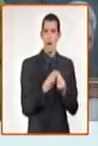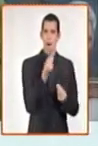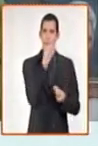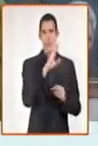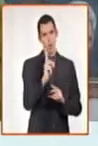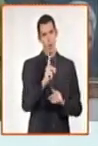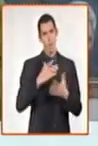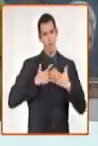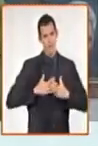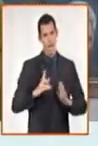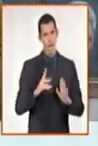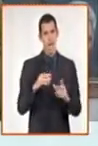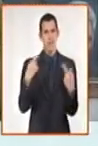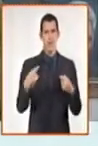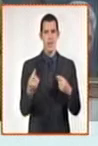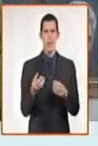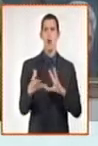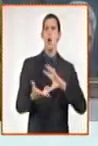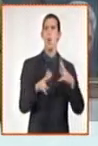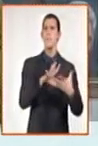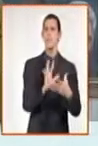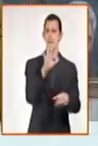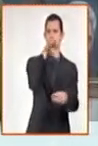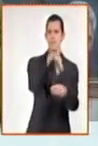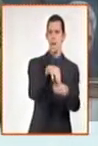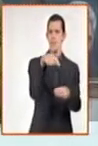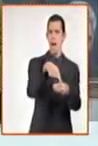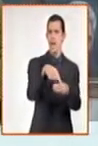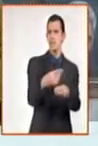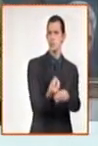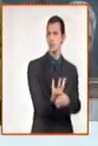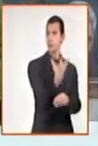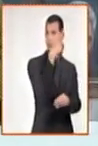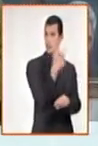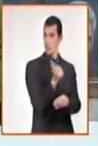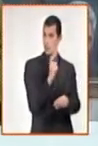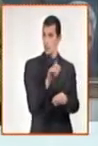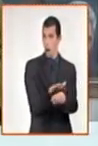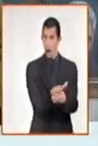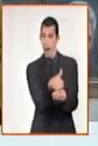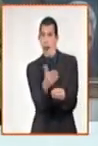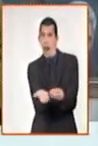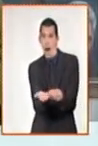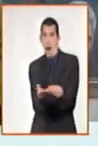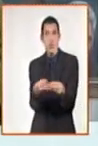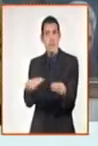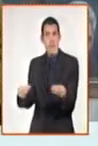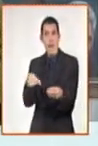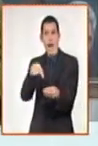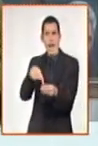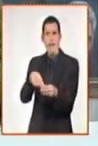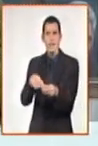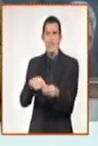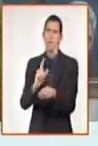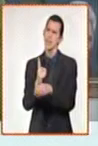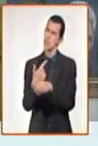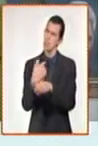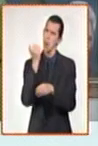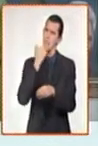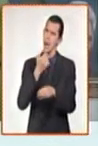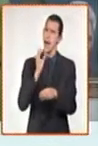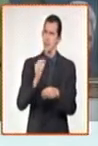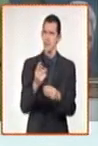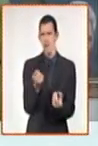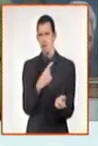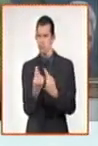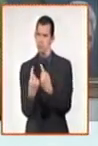estado cosechando ininterrumpidamente todo lo que era posible cosechar en la provincia, el plátano, la yuca, que todavía era posible